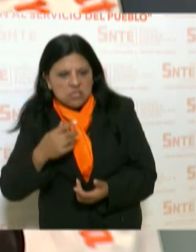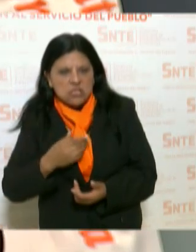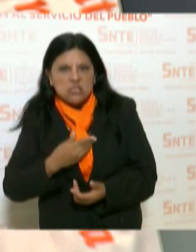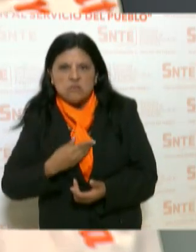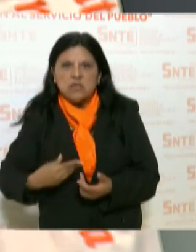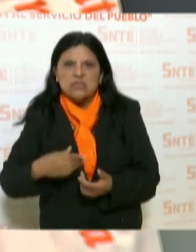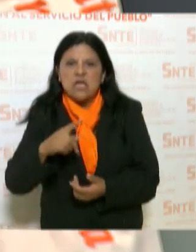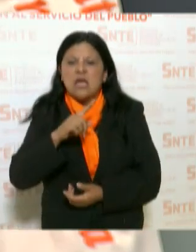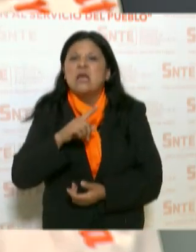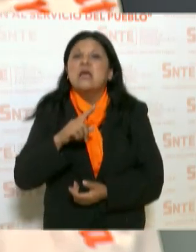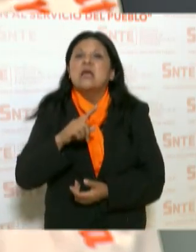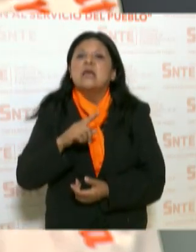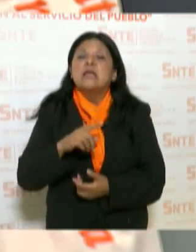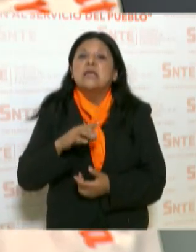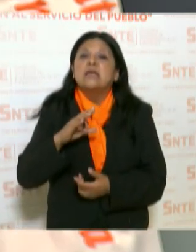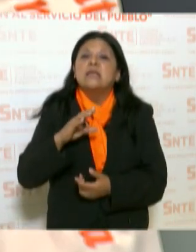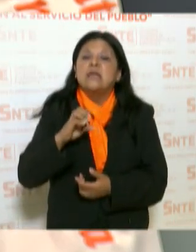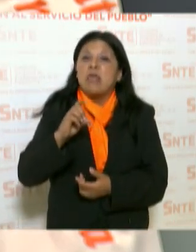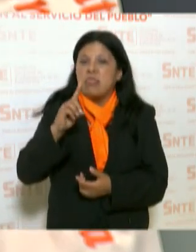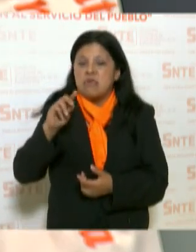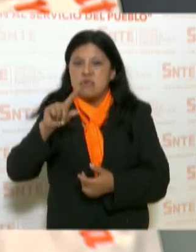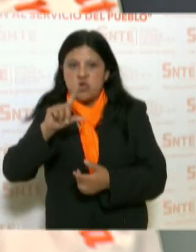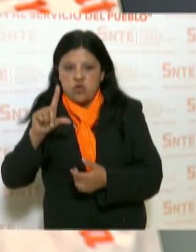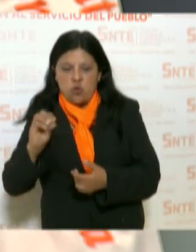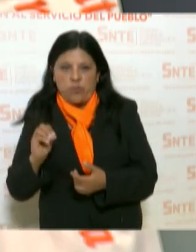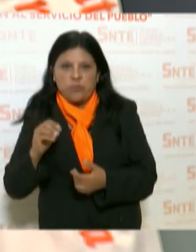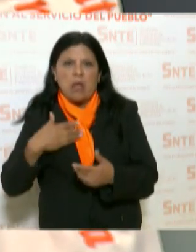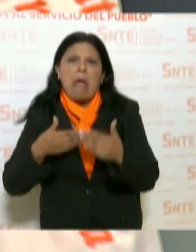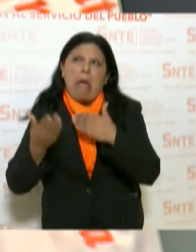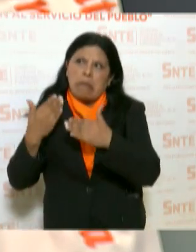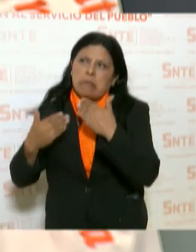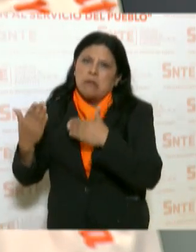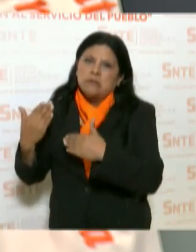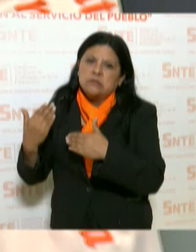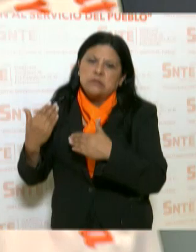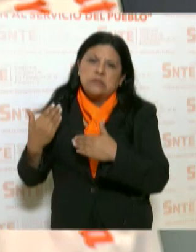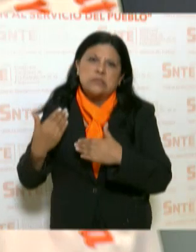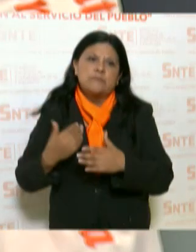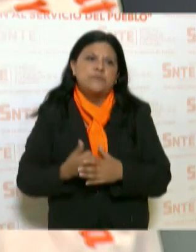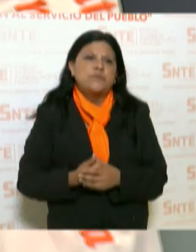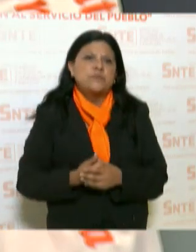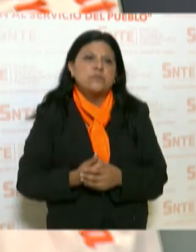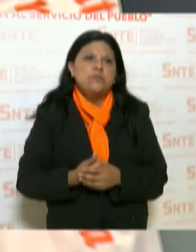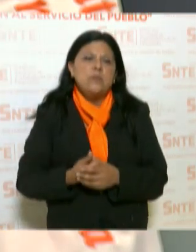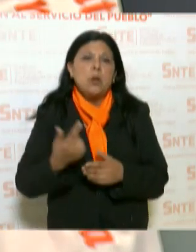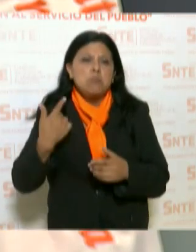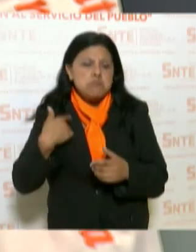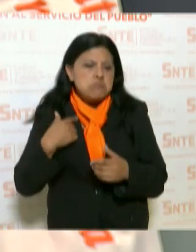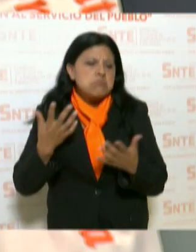Zedillo de ese entonces y le da instrucciones